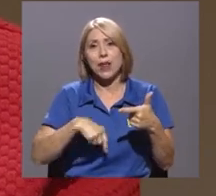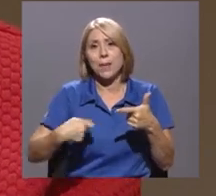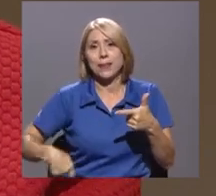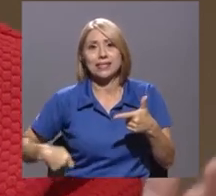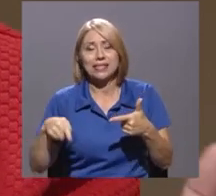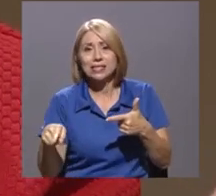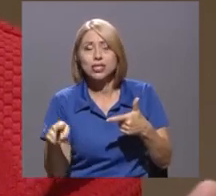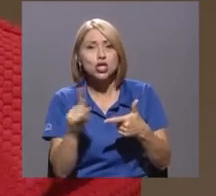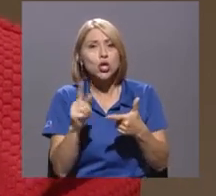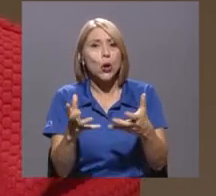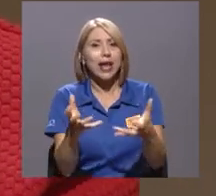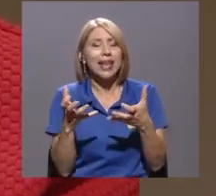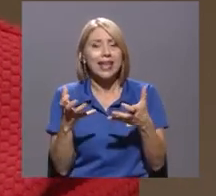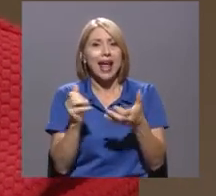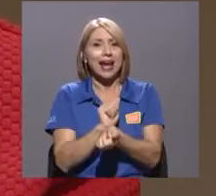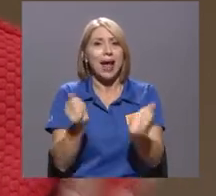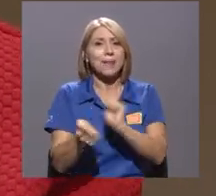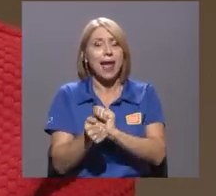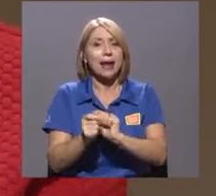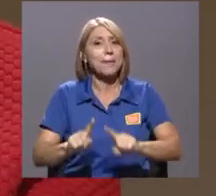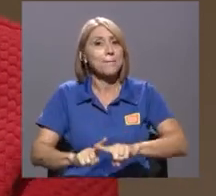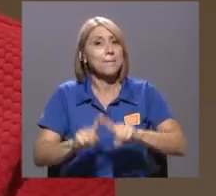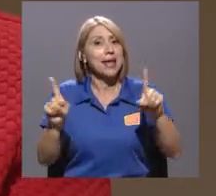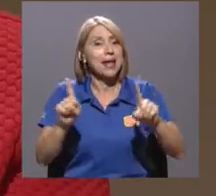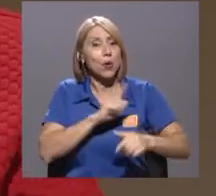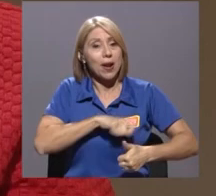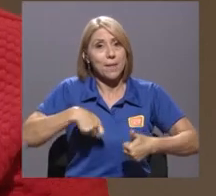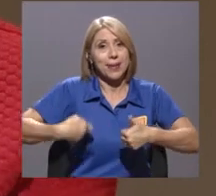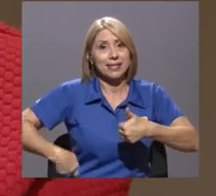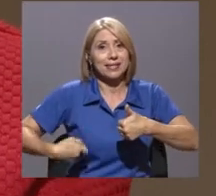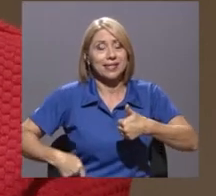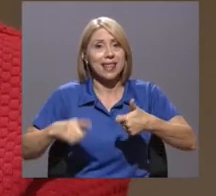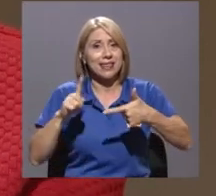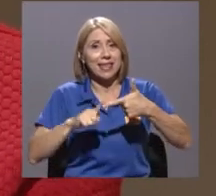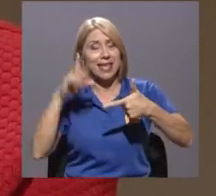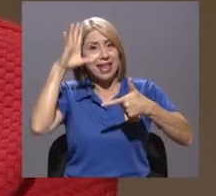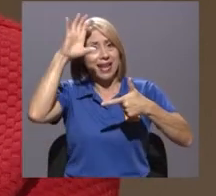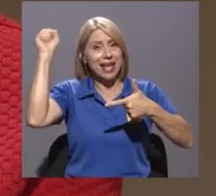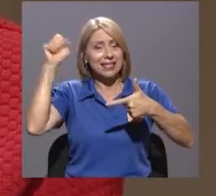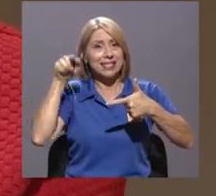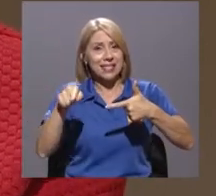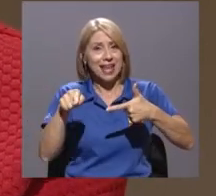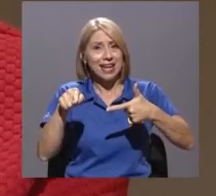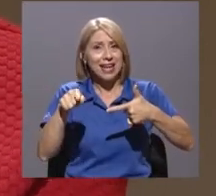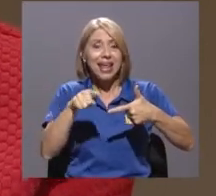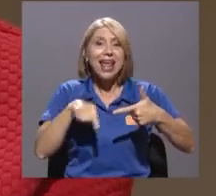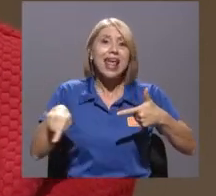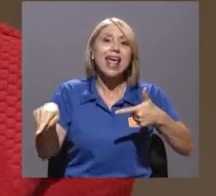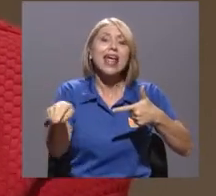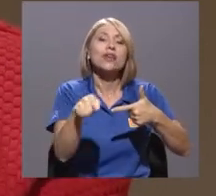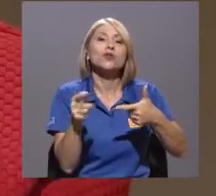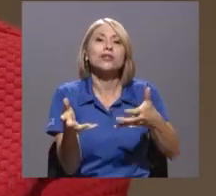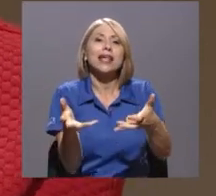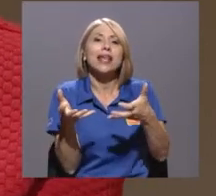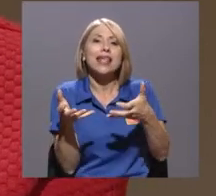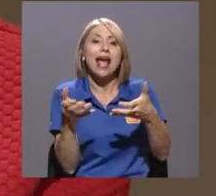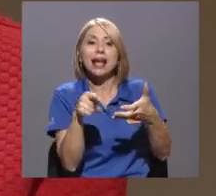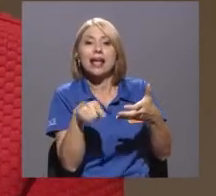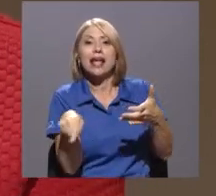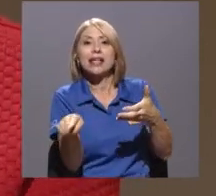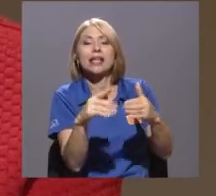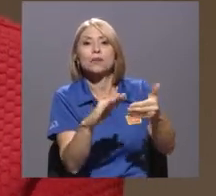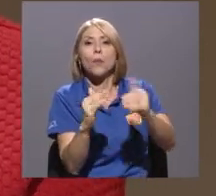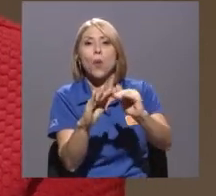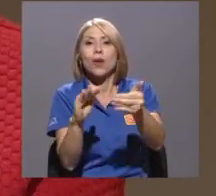más que el presidente el canciller era eran las poblaciones que querían cambiarlo